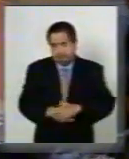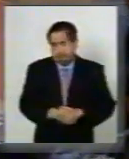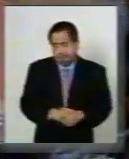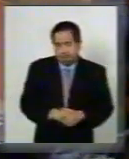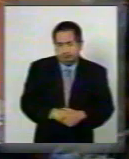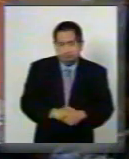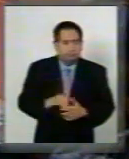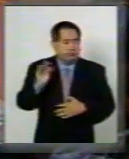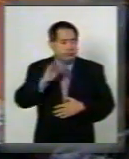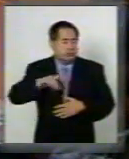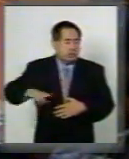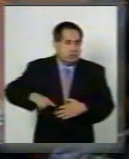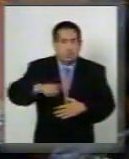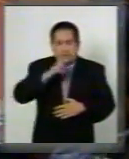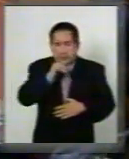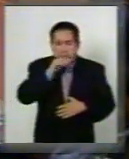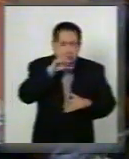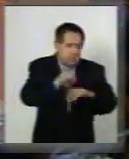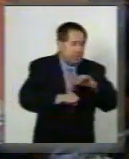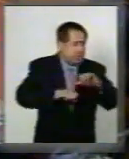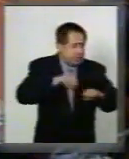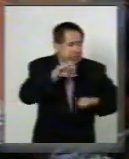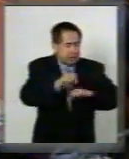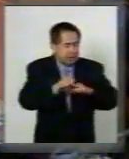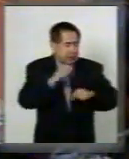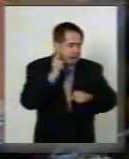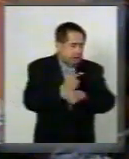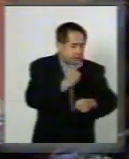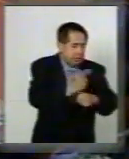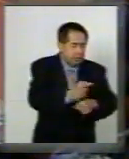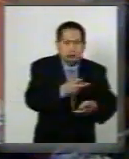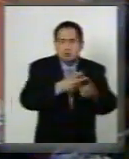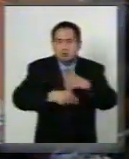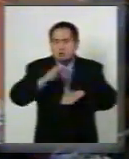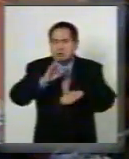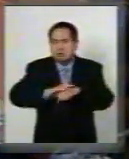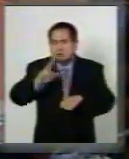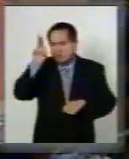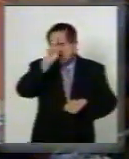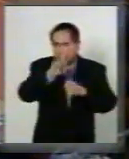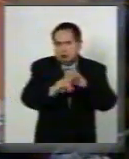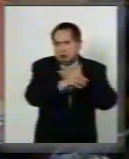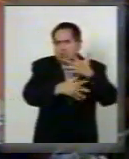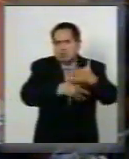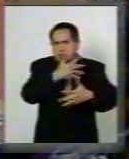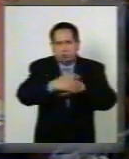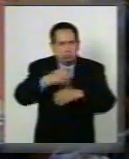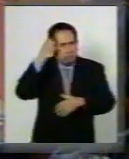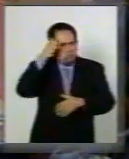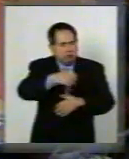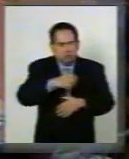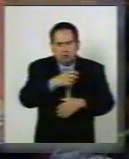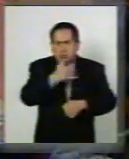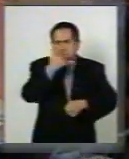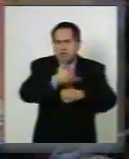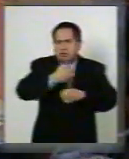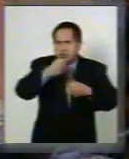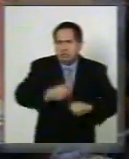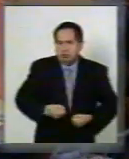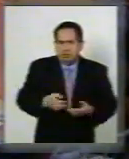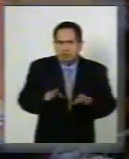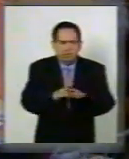Mientras el gobierno efectúa detenciones y decomisos, aumenta la violencia, la inseguridad y los negocios